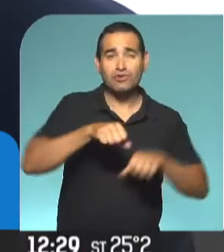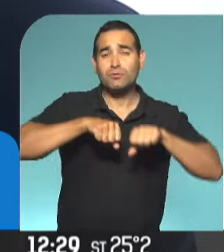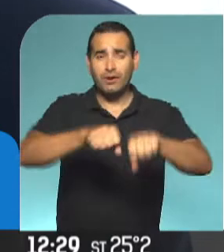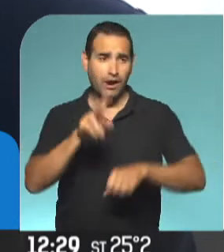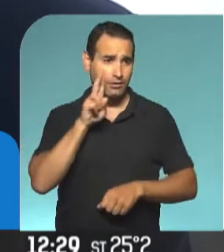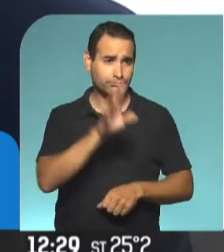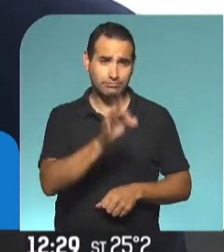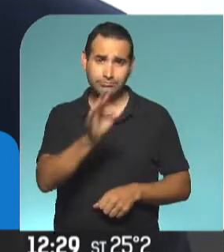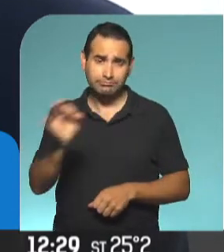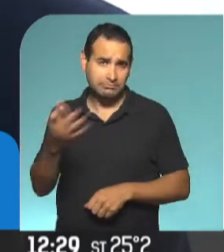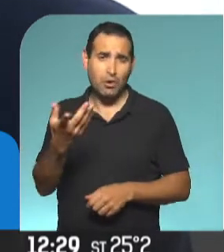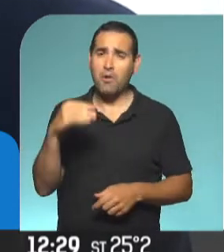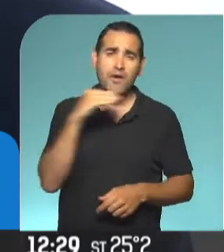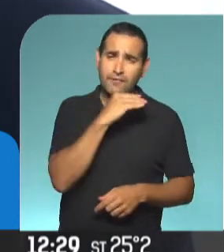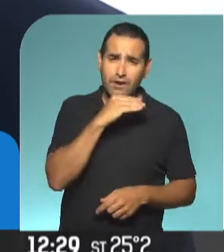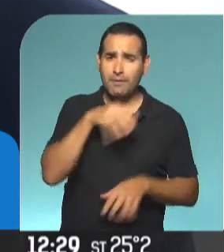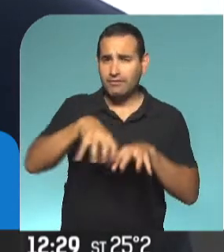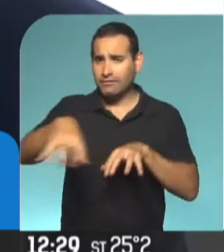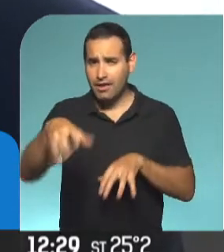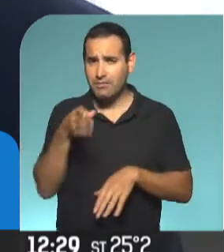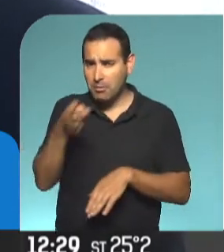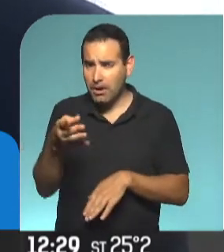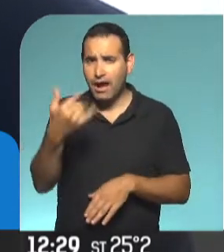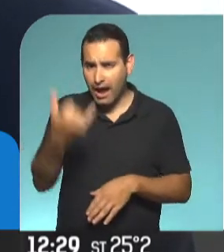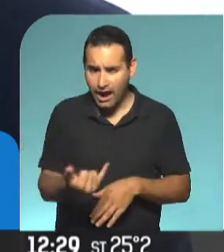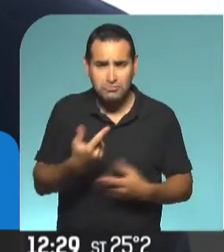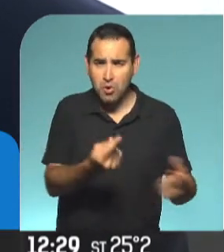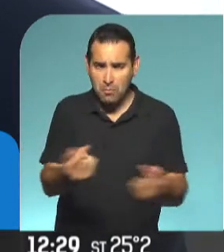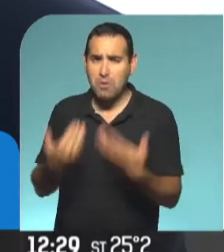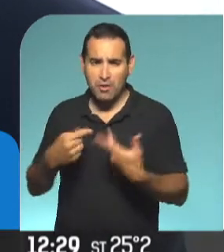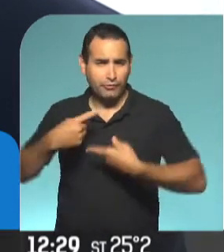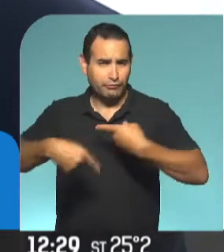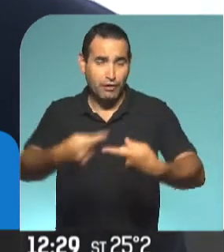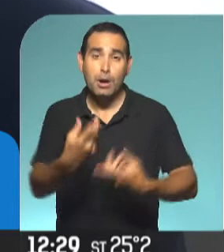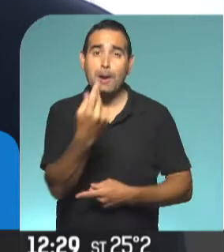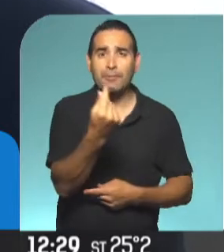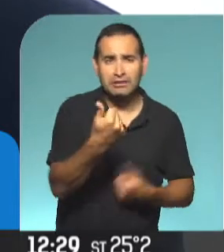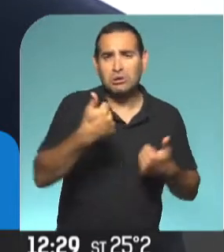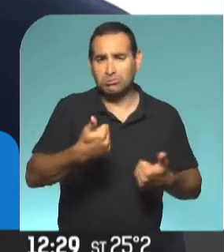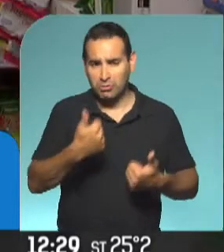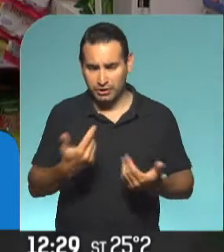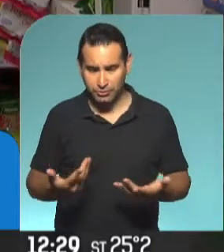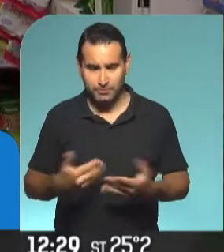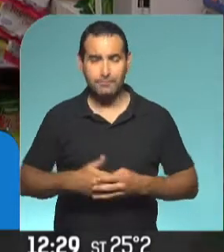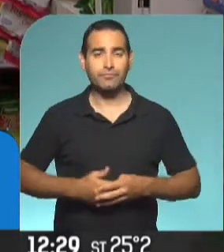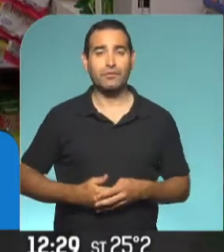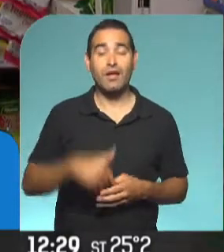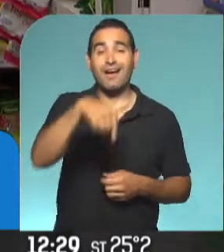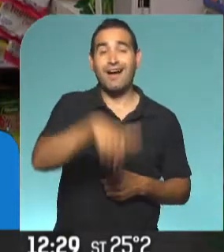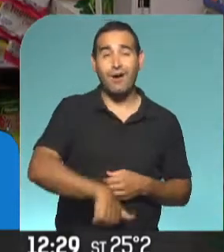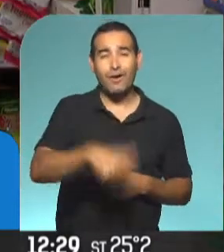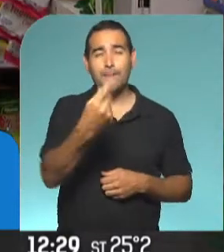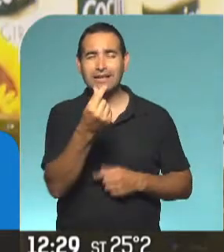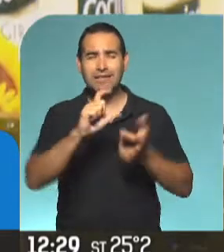supermercado la despensa de nuestro barrio podemos adquirirla a un precio muy conveniente hoy la diferencia